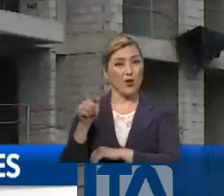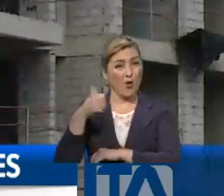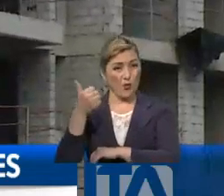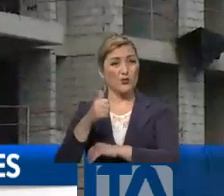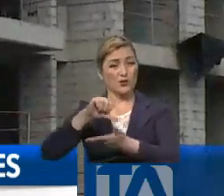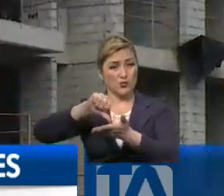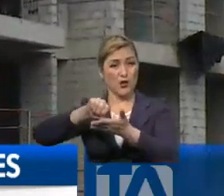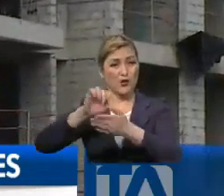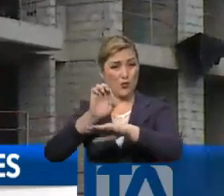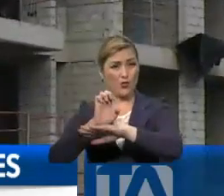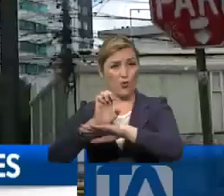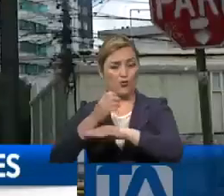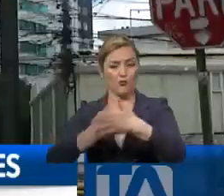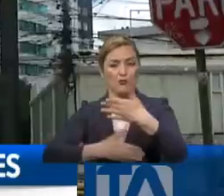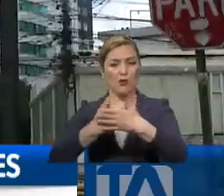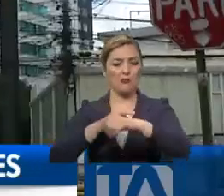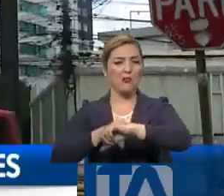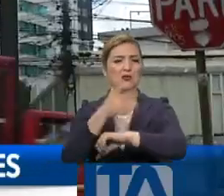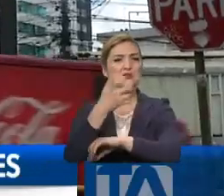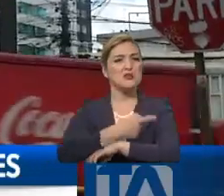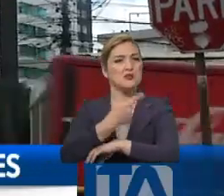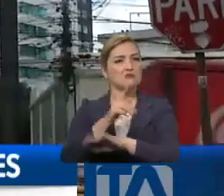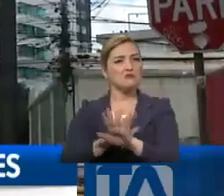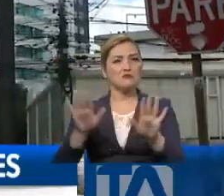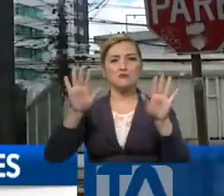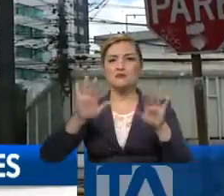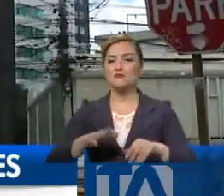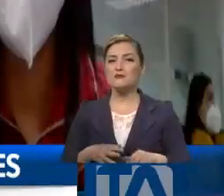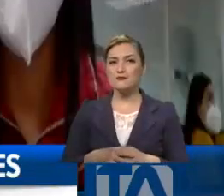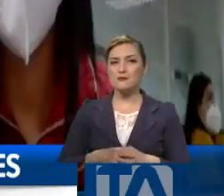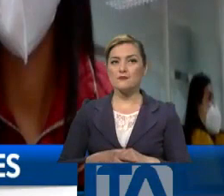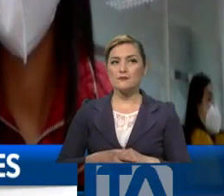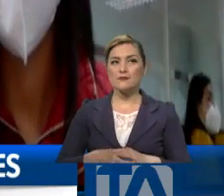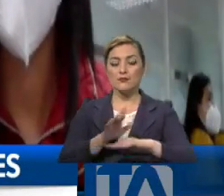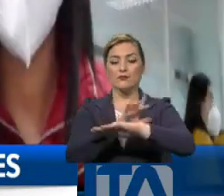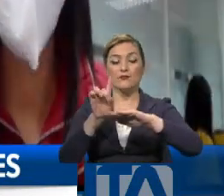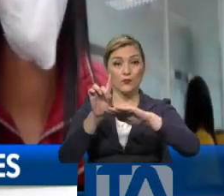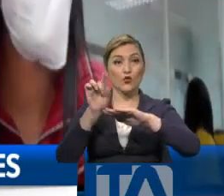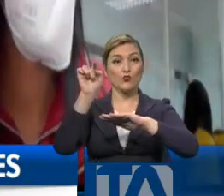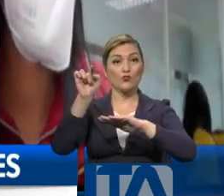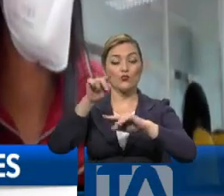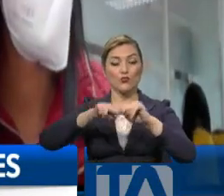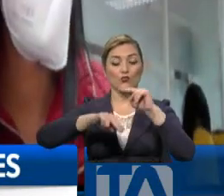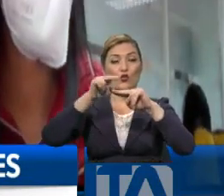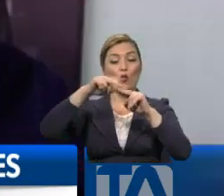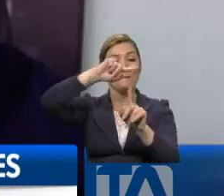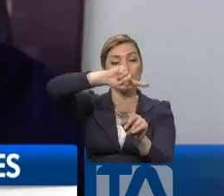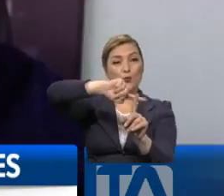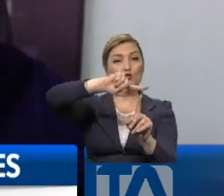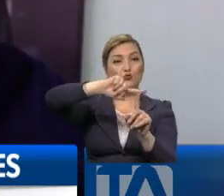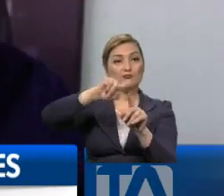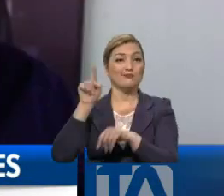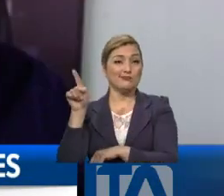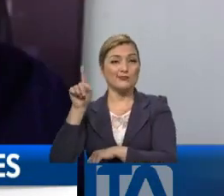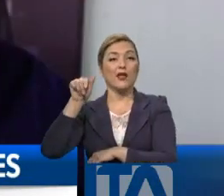mismos documentos se los puede obtener en alrededor de 15 días. El director ejecutivo de Constructores Positivos, Daniel